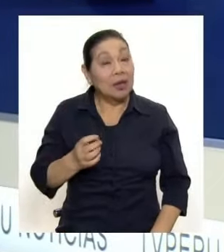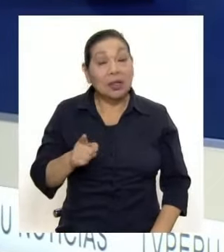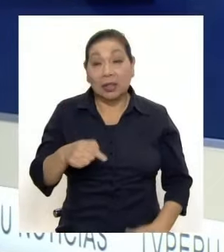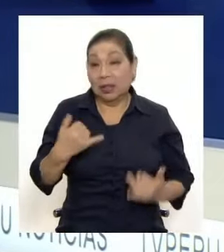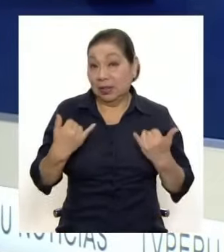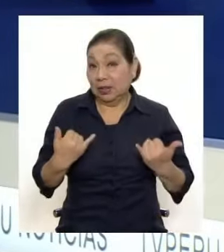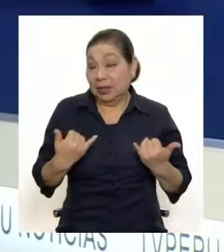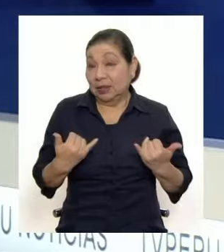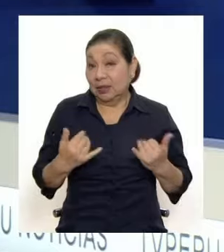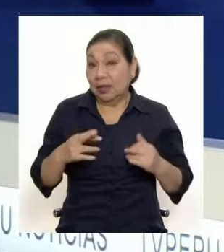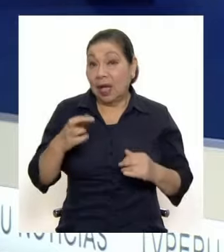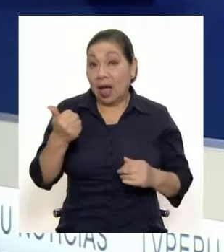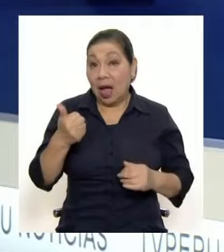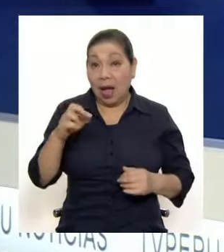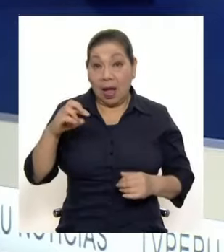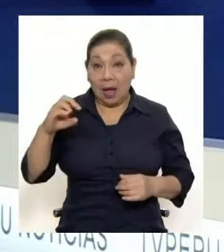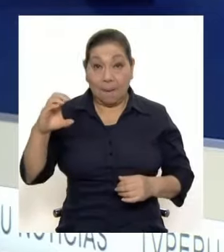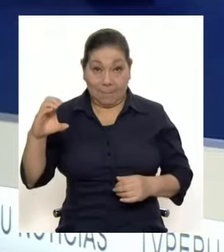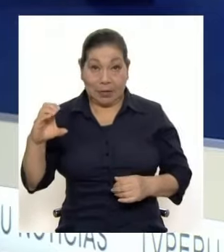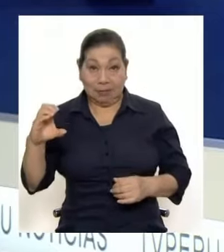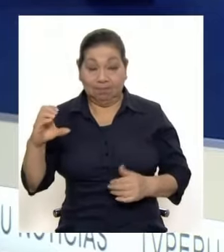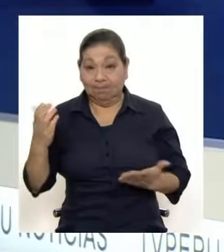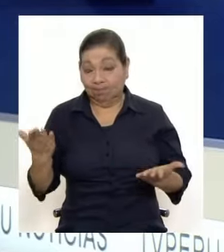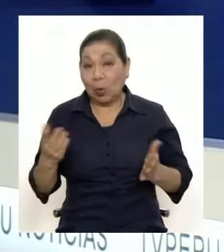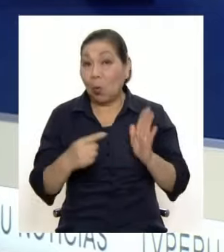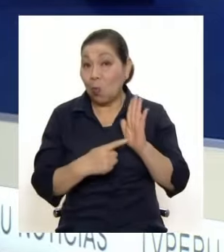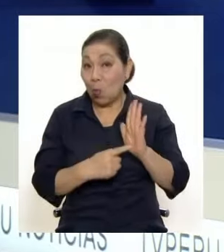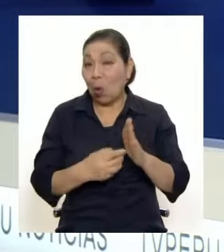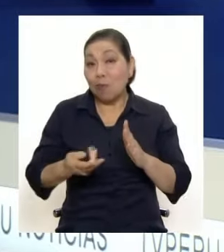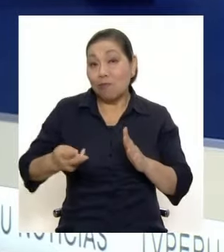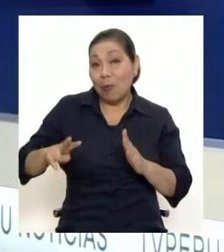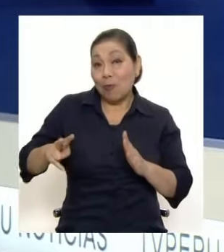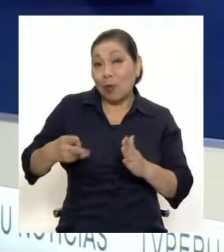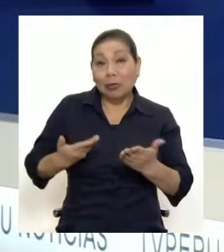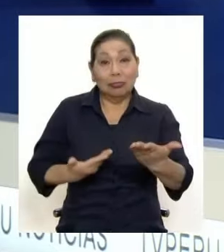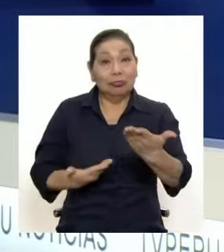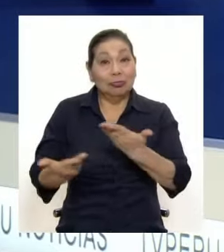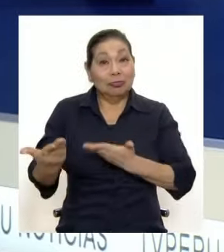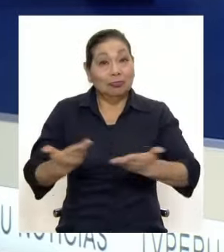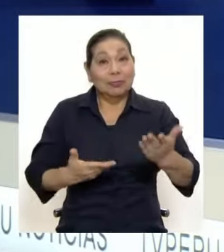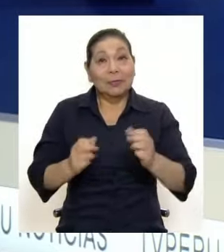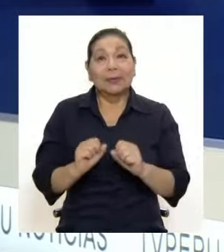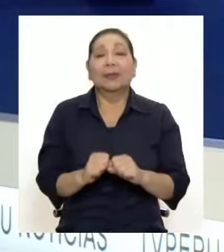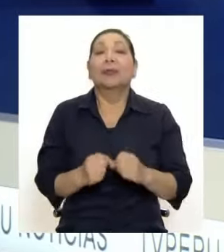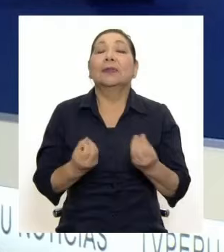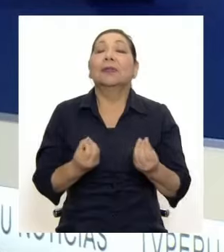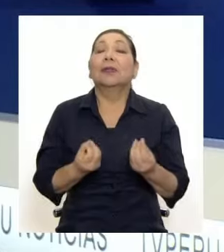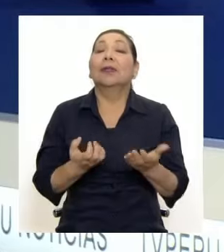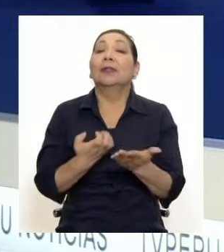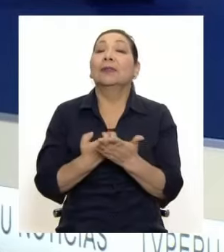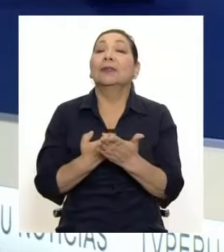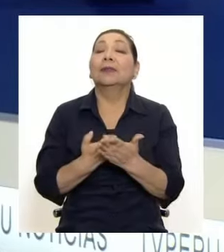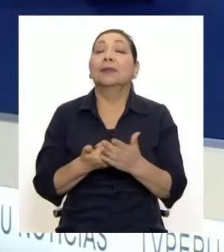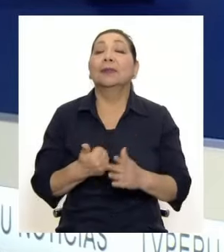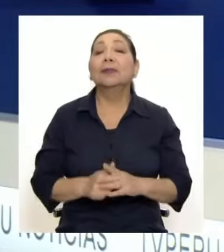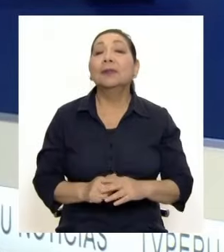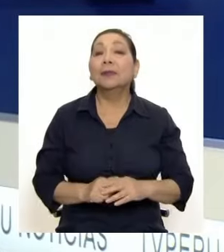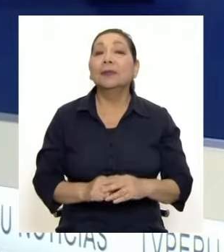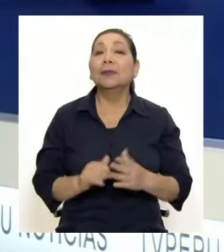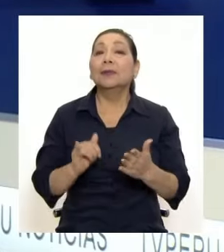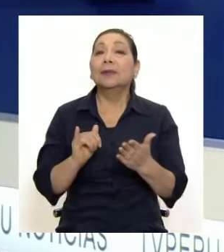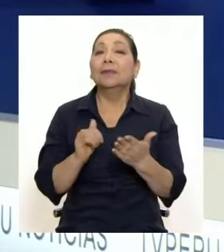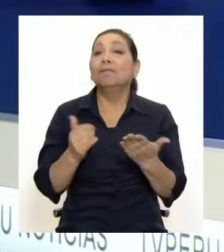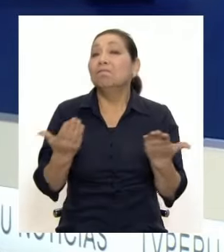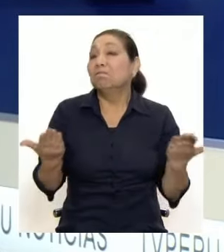oportunidad apec es una oportunidad y se lo lo demuestra el crecimiento del intercambio comercial con las economías de apec que